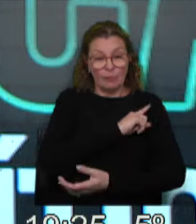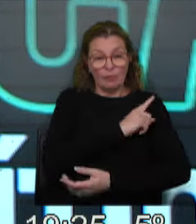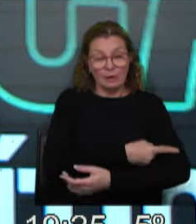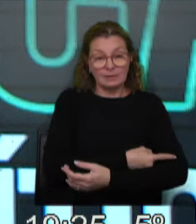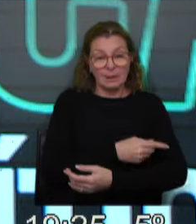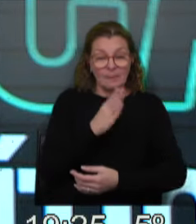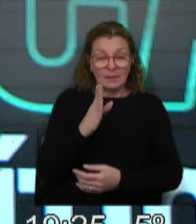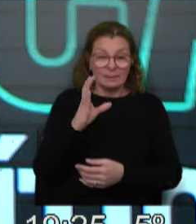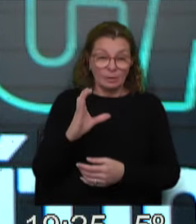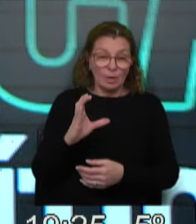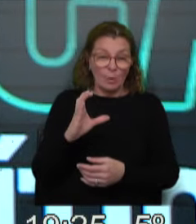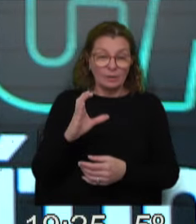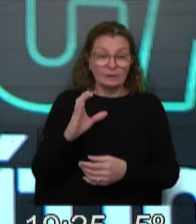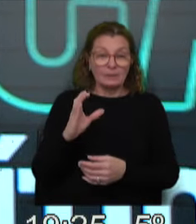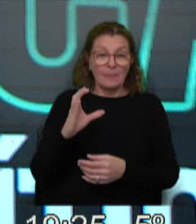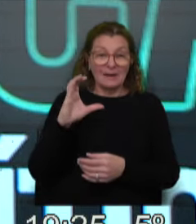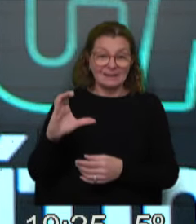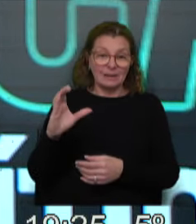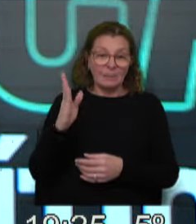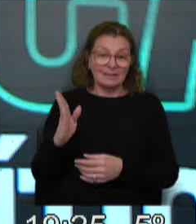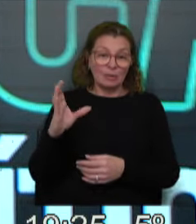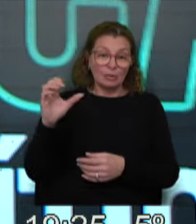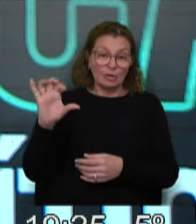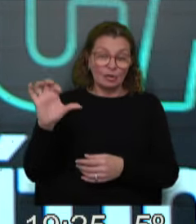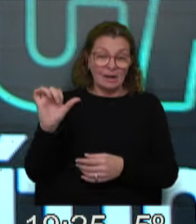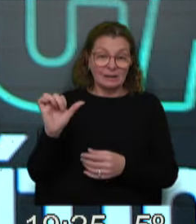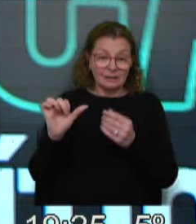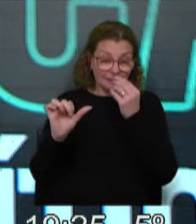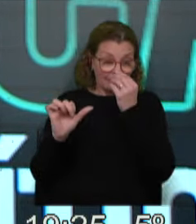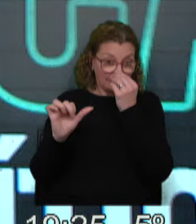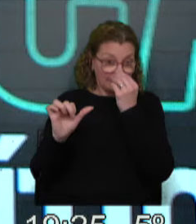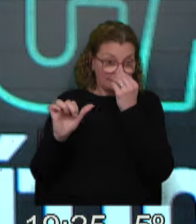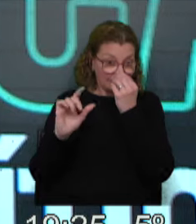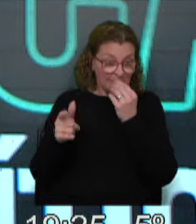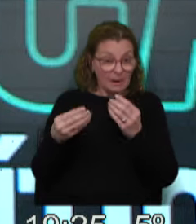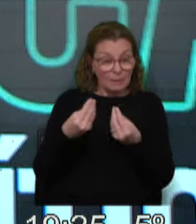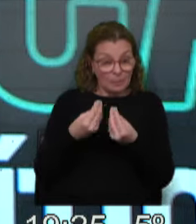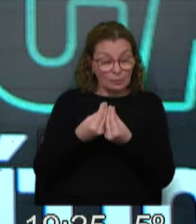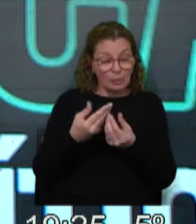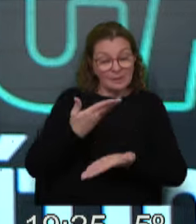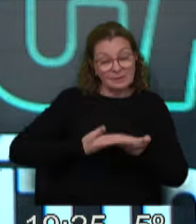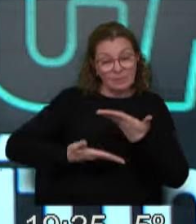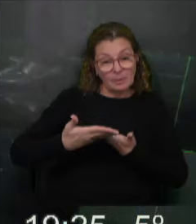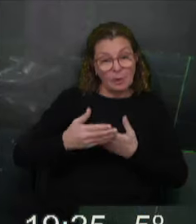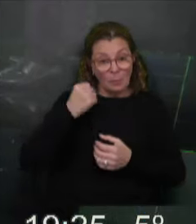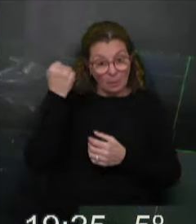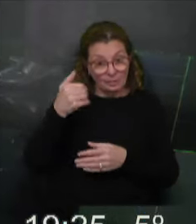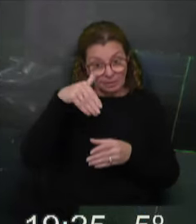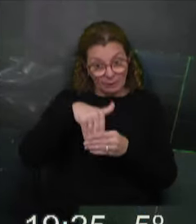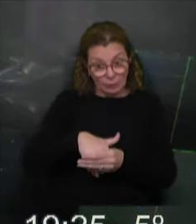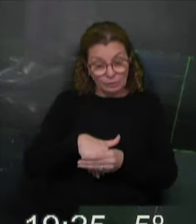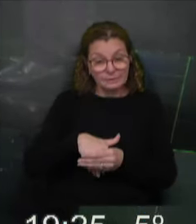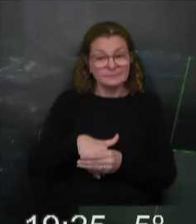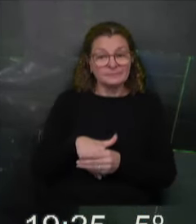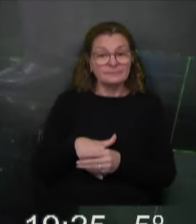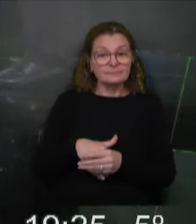decir bueno el partido comunista el partido socialista convocatoria progresista cista también Tuvo una participación importante en en la